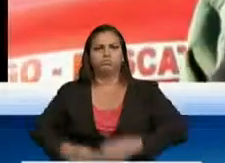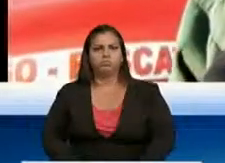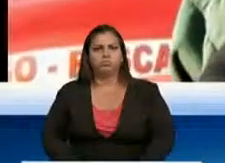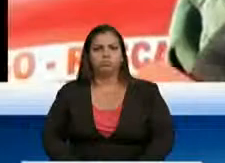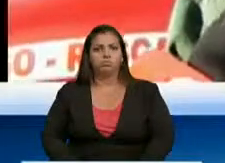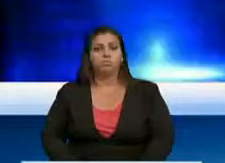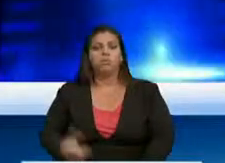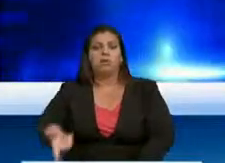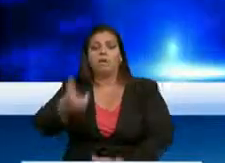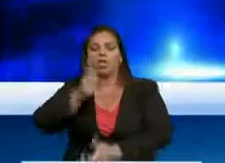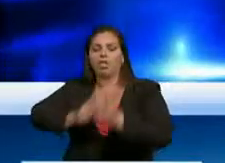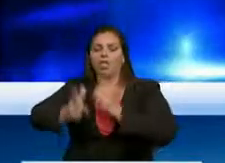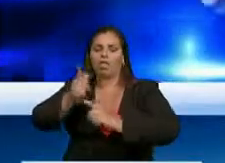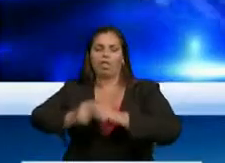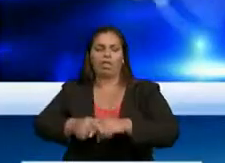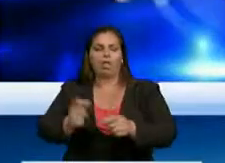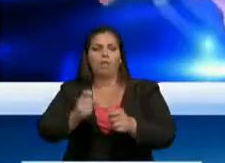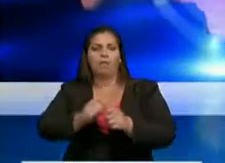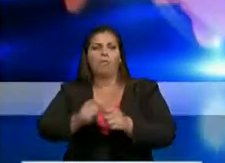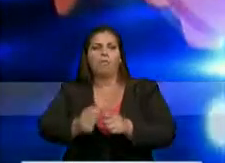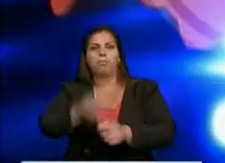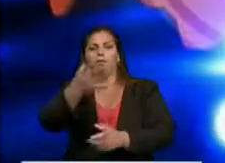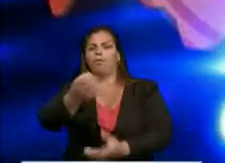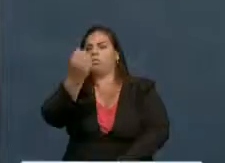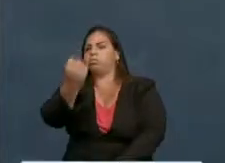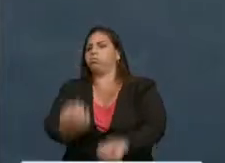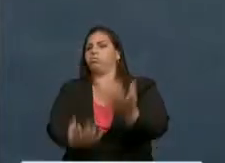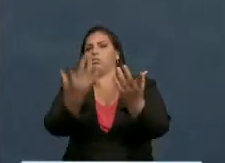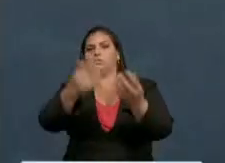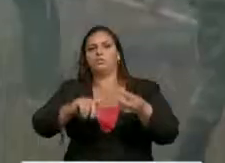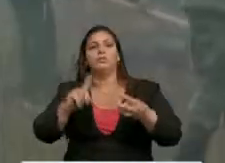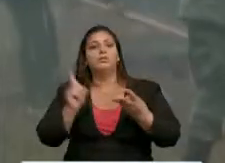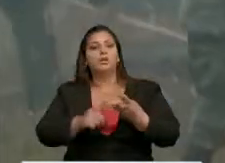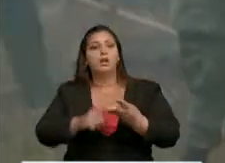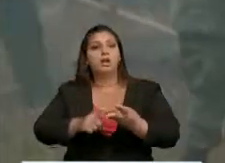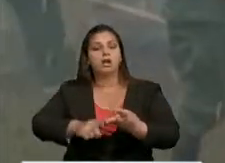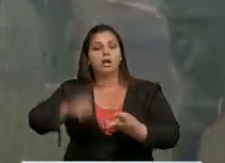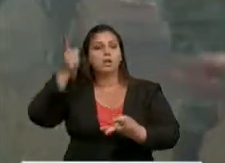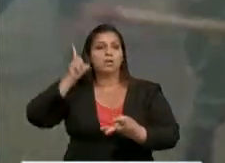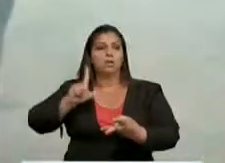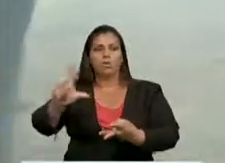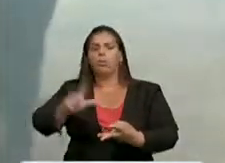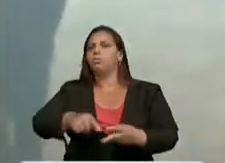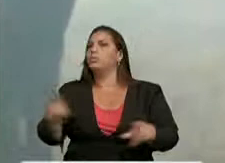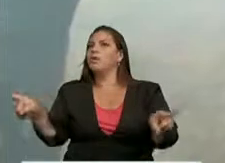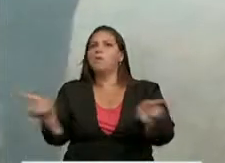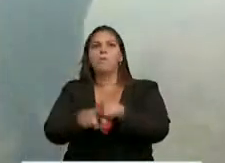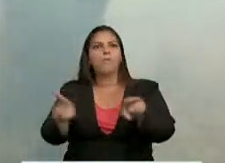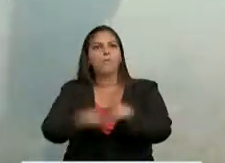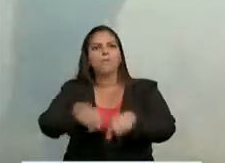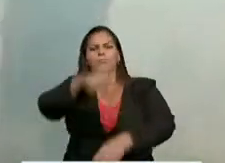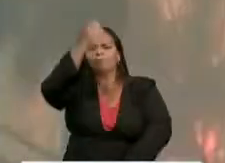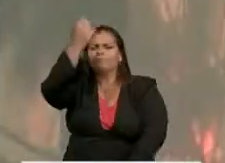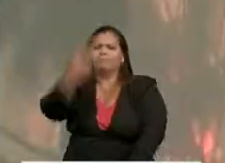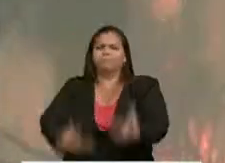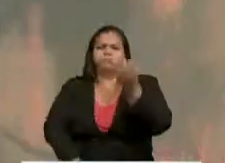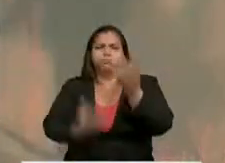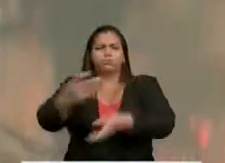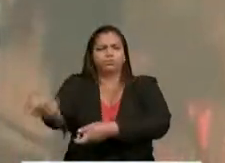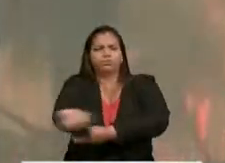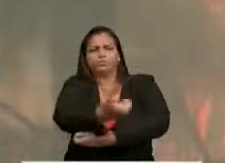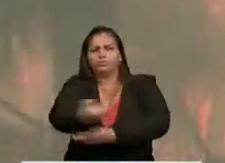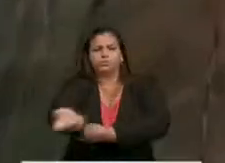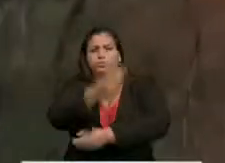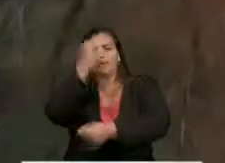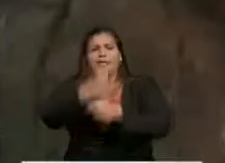estado en estado etílico. En Loja, la situación también es similar, pues las llamas no han perdonado y los bomberos luchan para someter al fuego que